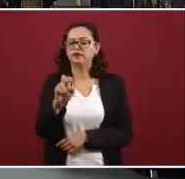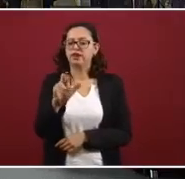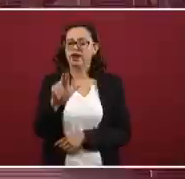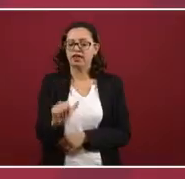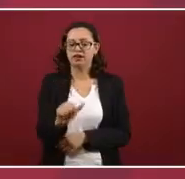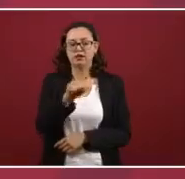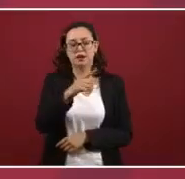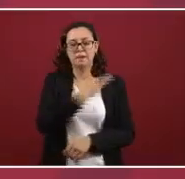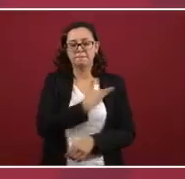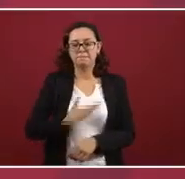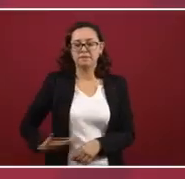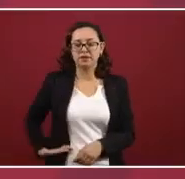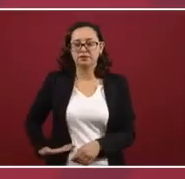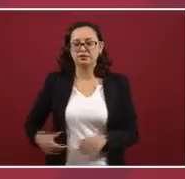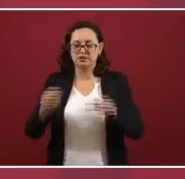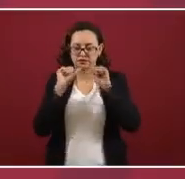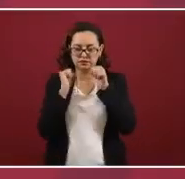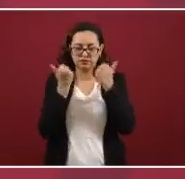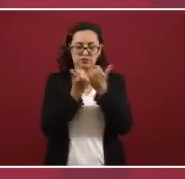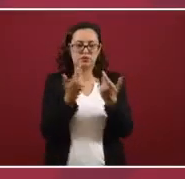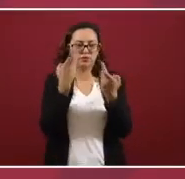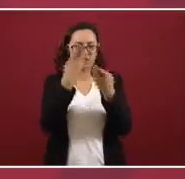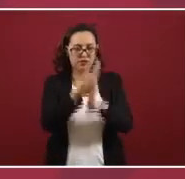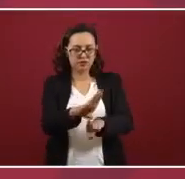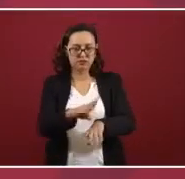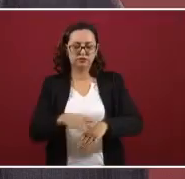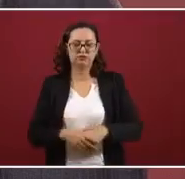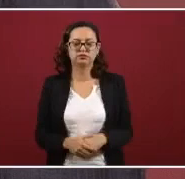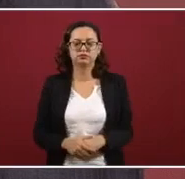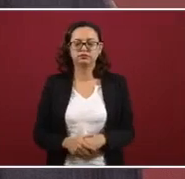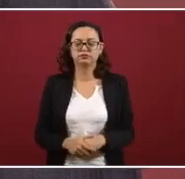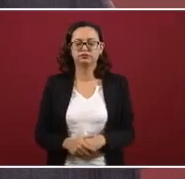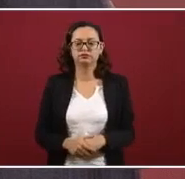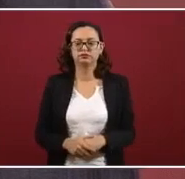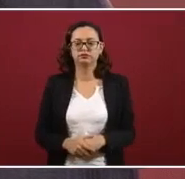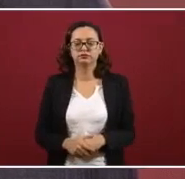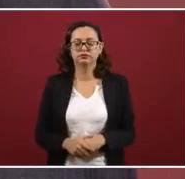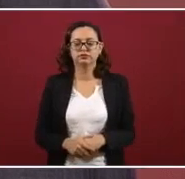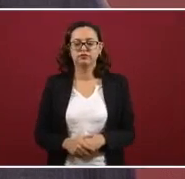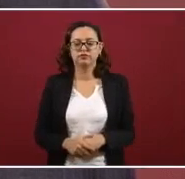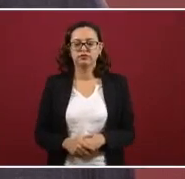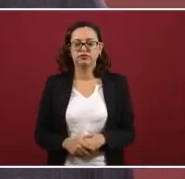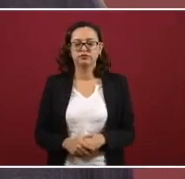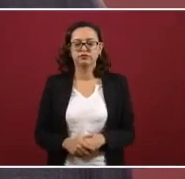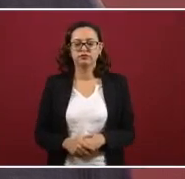que es el presidente de la Asociación de Bancos de México,